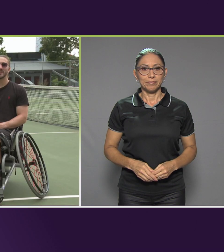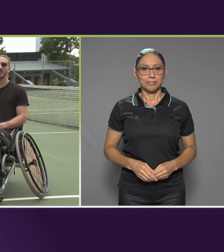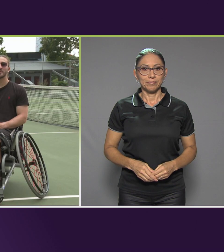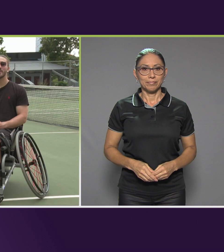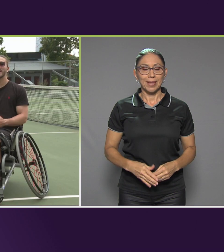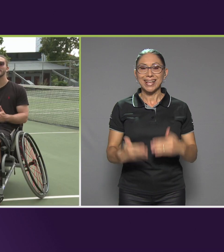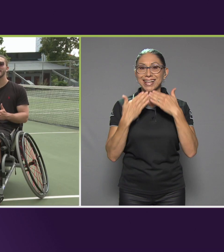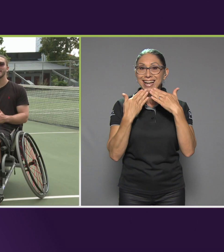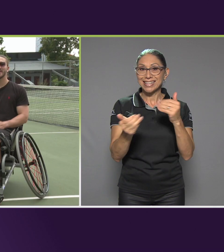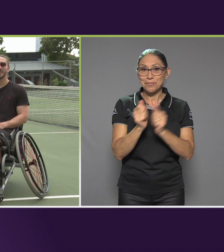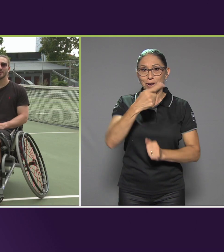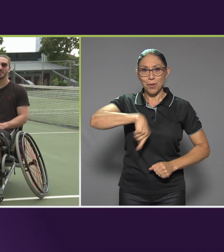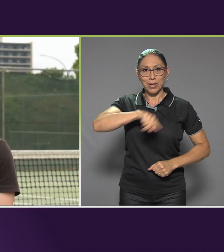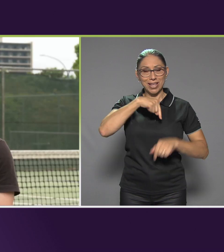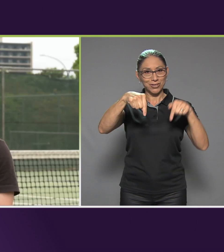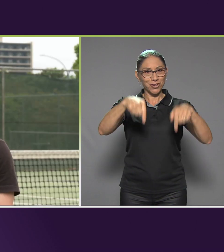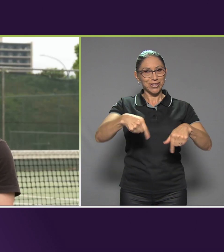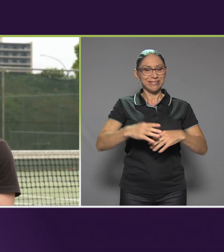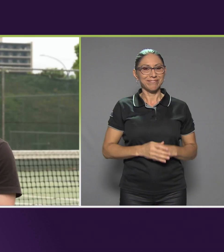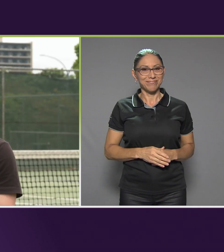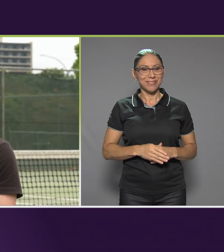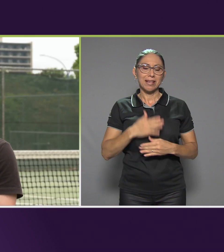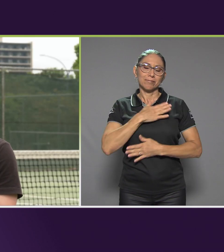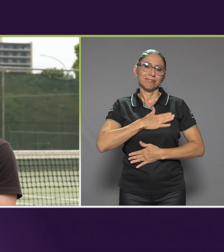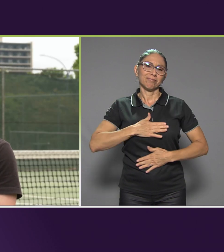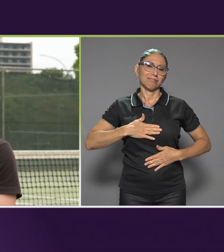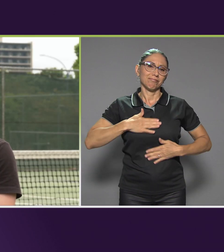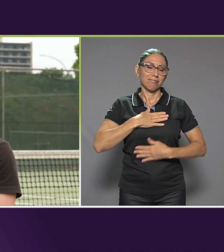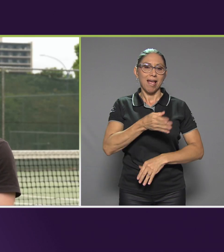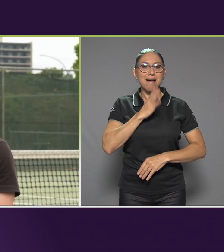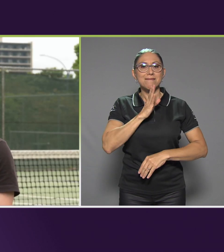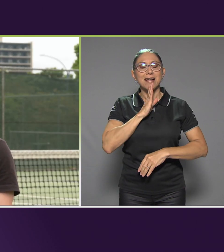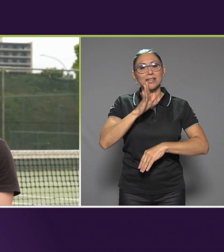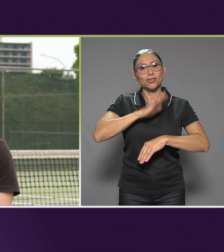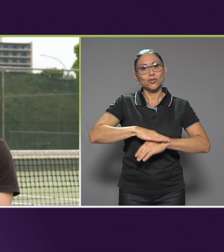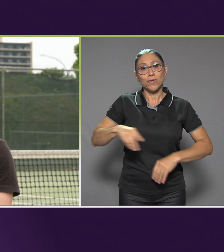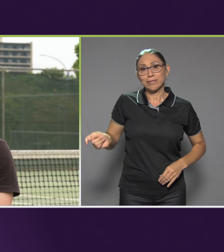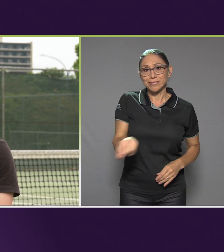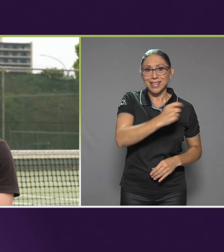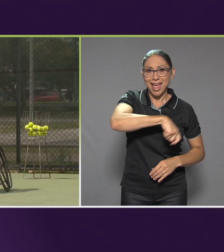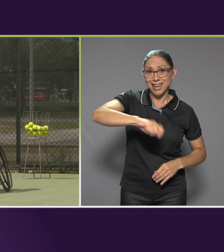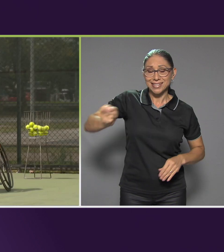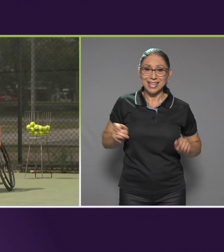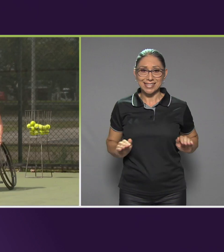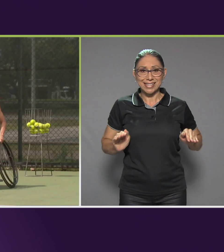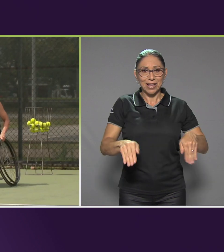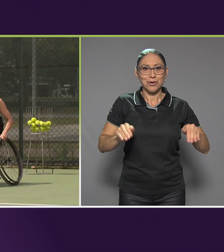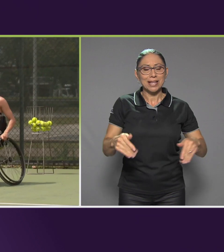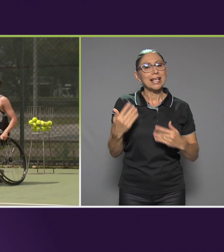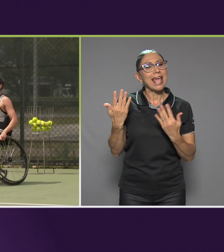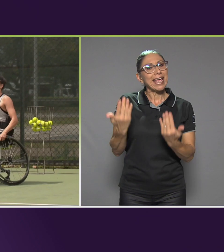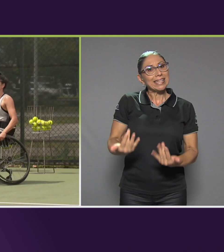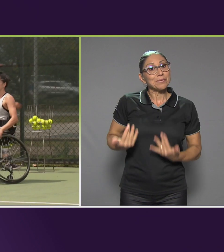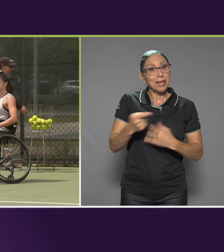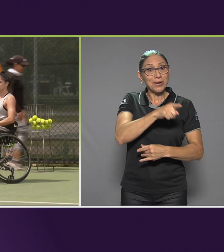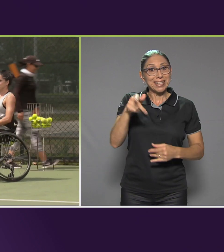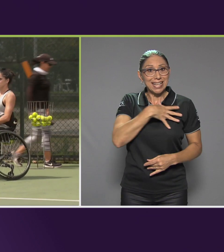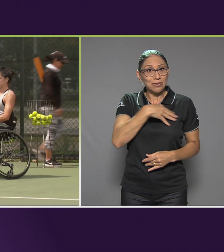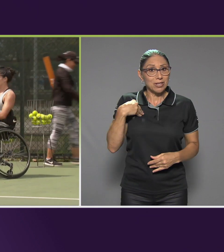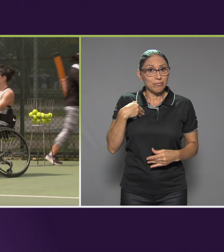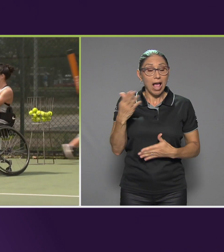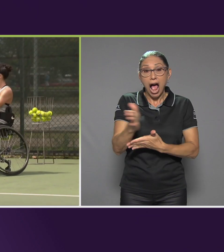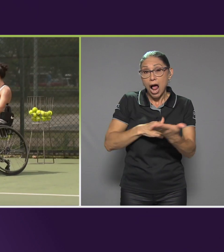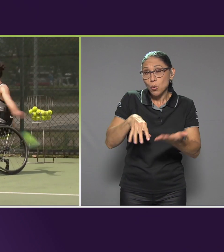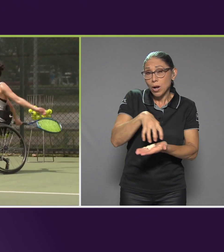Muchas gracias por acompañarnos el día de hoy. Disfrutamos mucho hablar sobre tenis en silla de ruedas. Espero que les haya gustado. Si tienen alguna